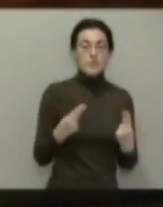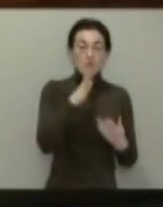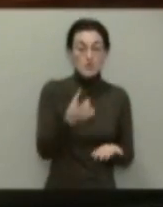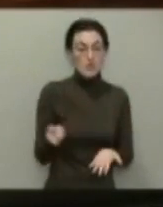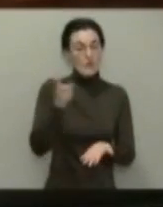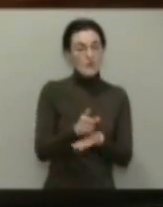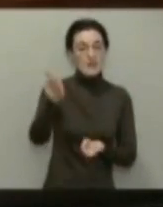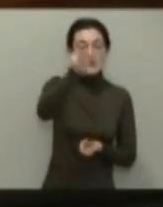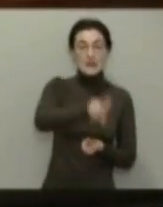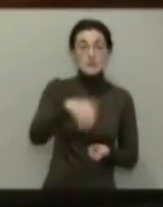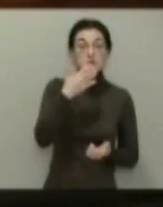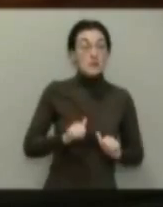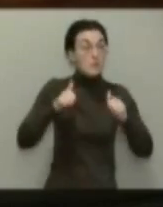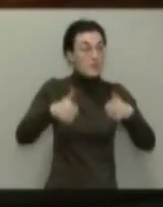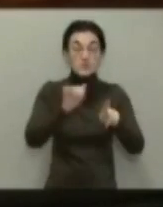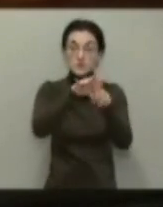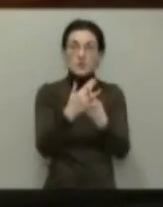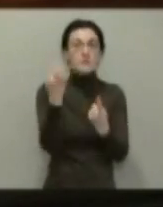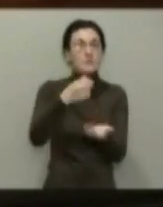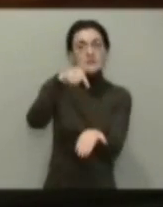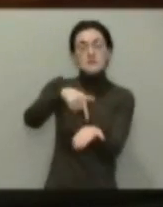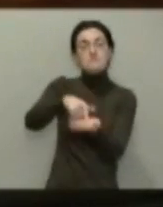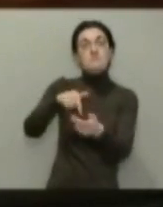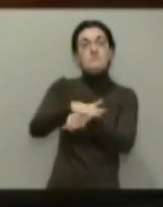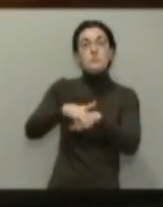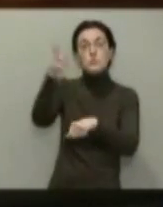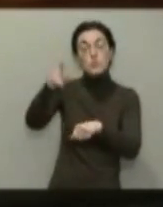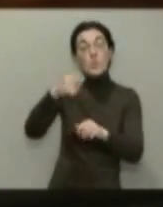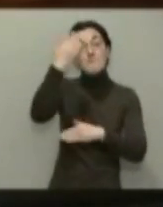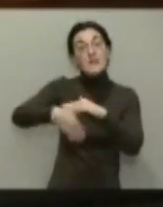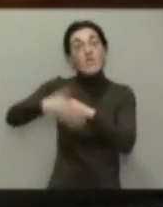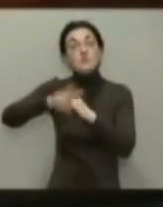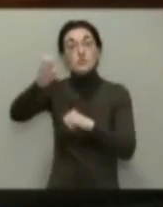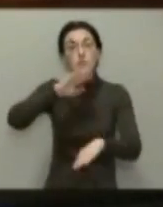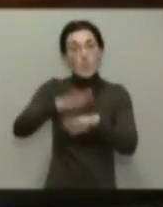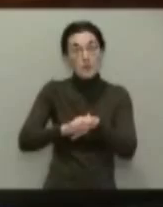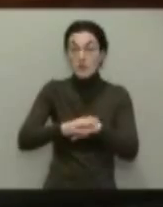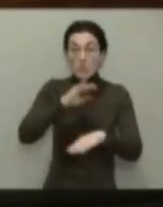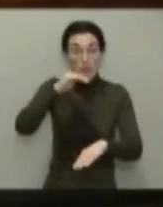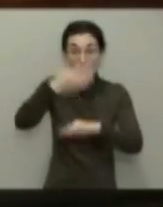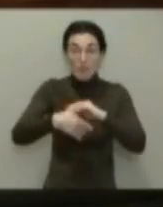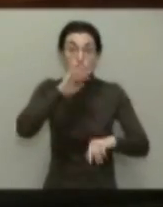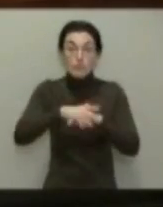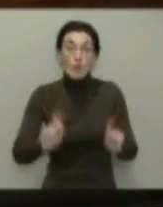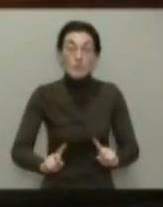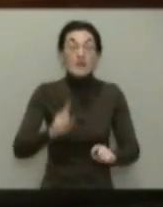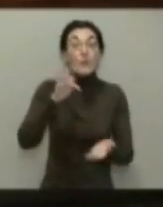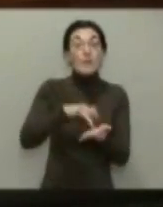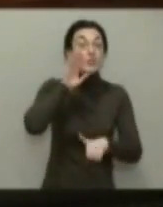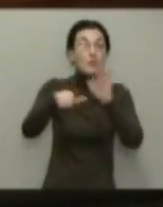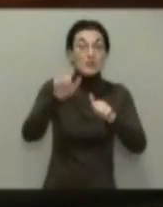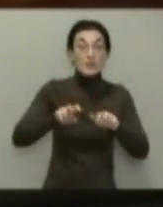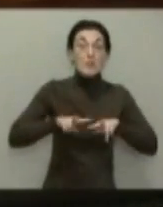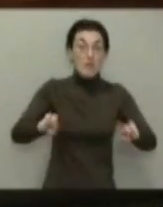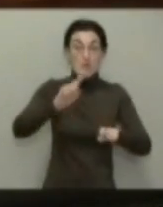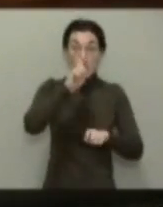a decir, si nos ponemos en esa situación, habrá que exigir a la Administración que cumpla con otros plazos que no está cumpliendo. Y cuando salen las convocatorias a principios de año, pero